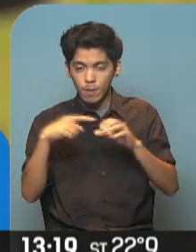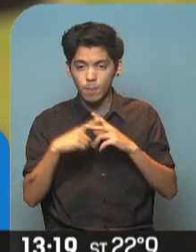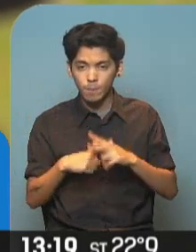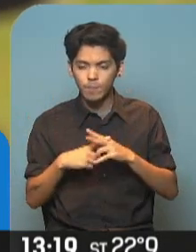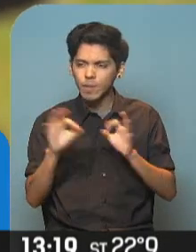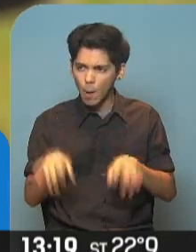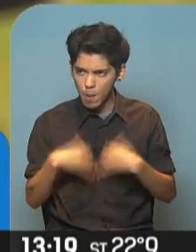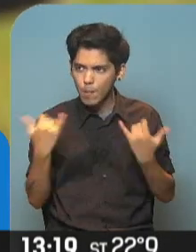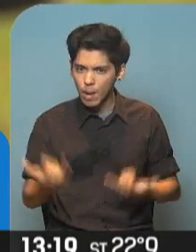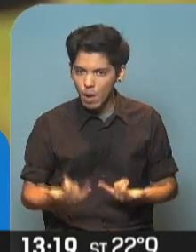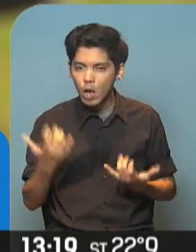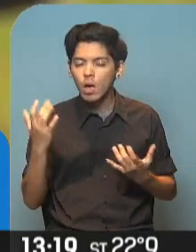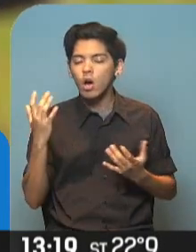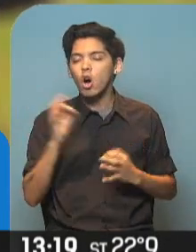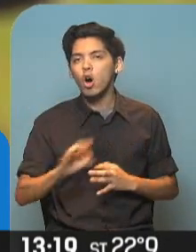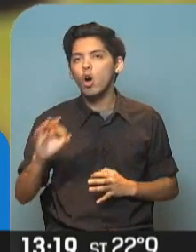o teníamos una gran